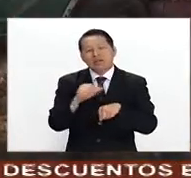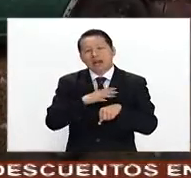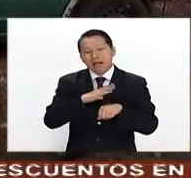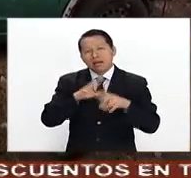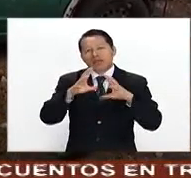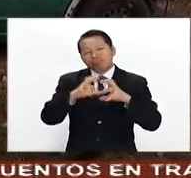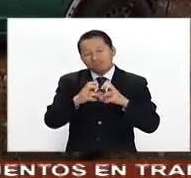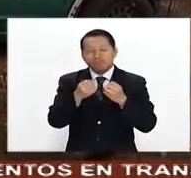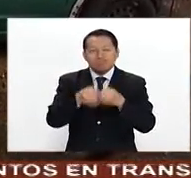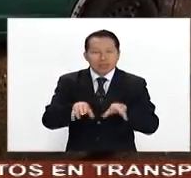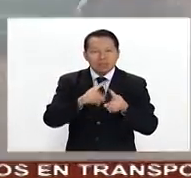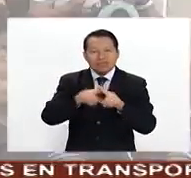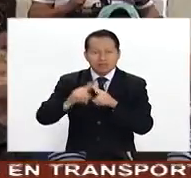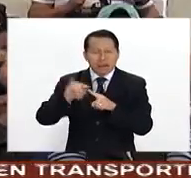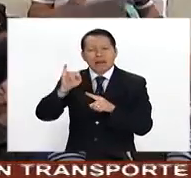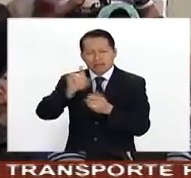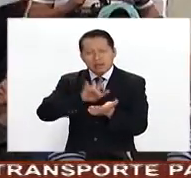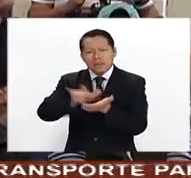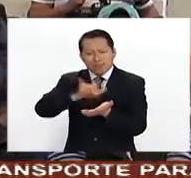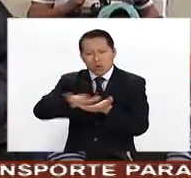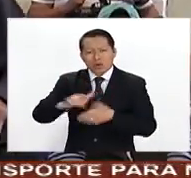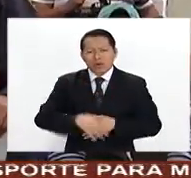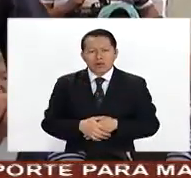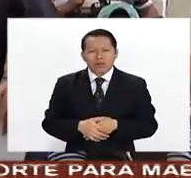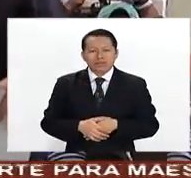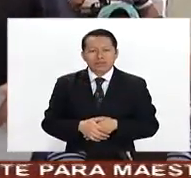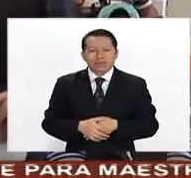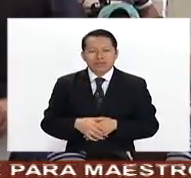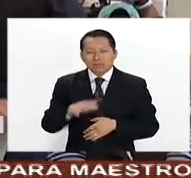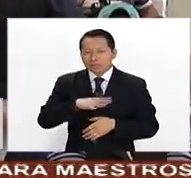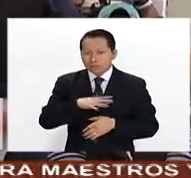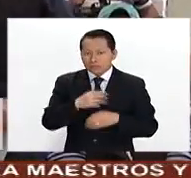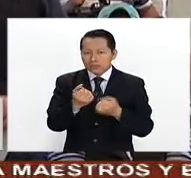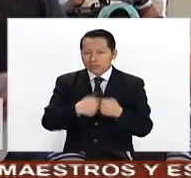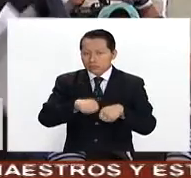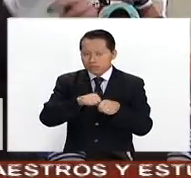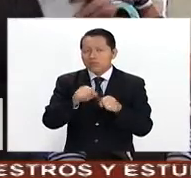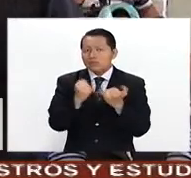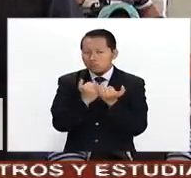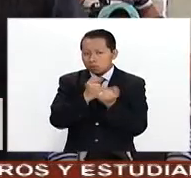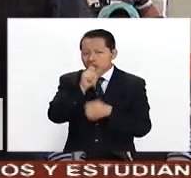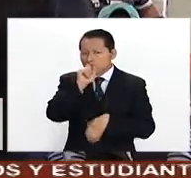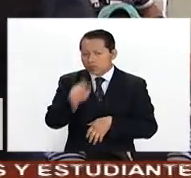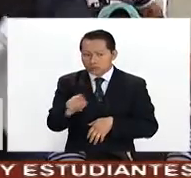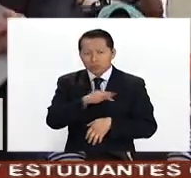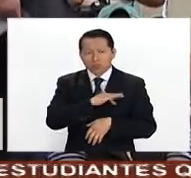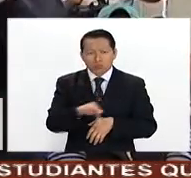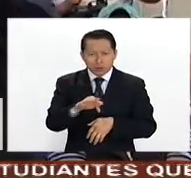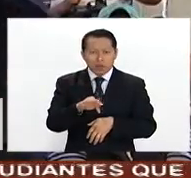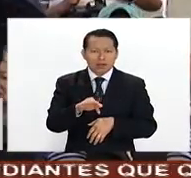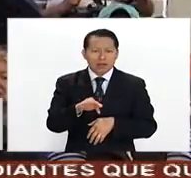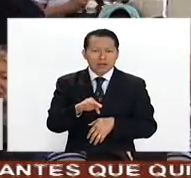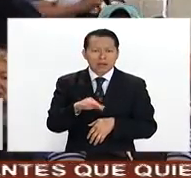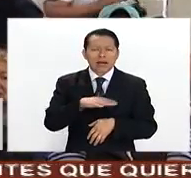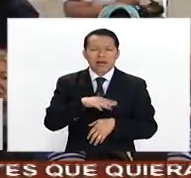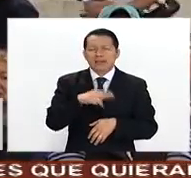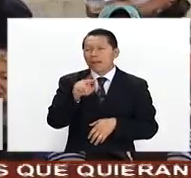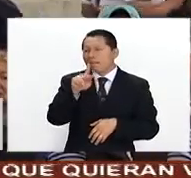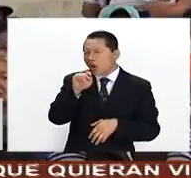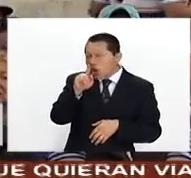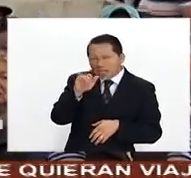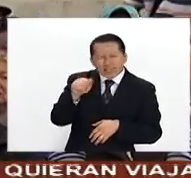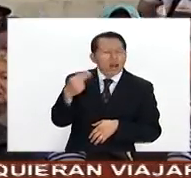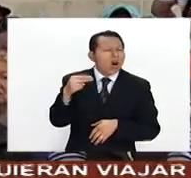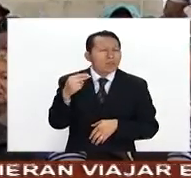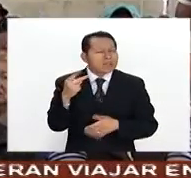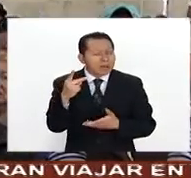totales recibirán ayuda. Los asegurados les vamos a apoyar con la póliza o cómo se llama